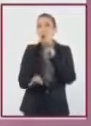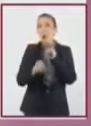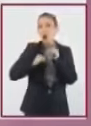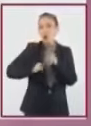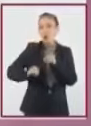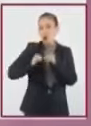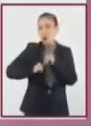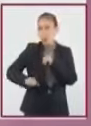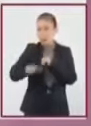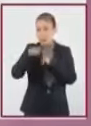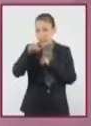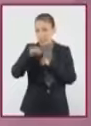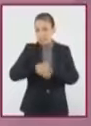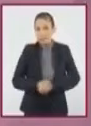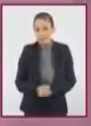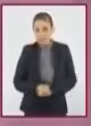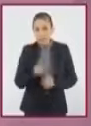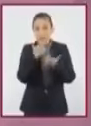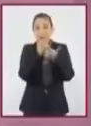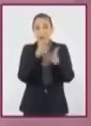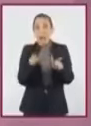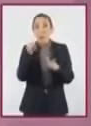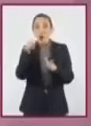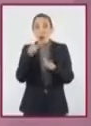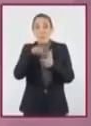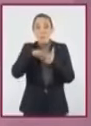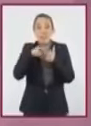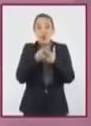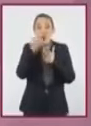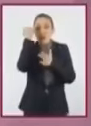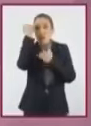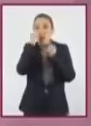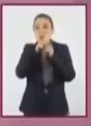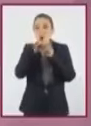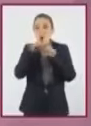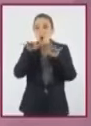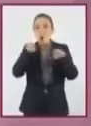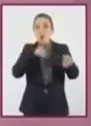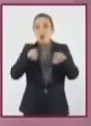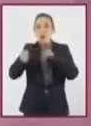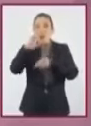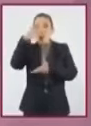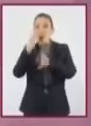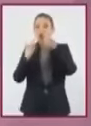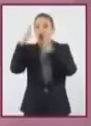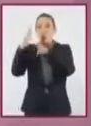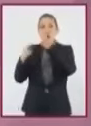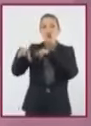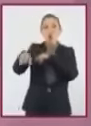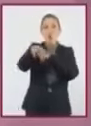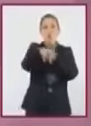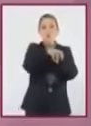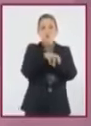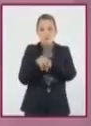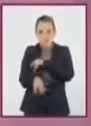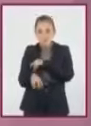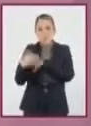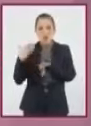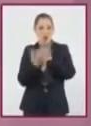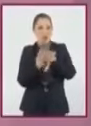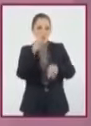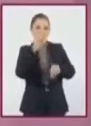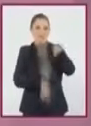del siglo XVII. El liberalismo fue la base ideológica de los movimientos revolucionarios que lucharon contra